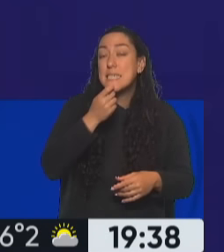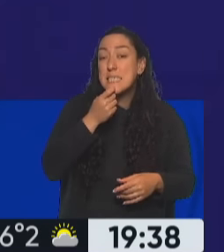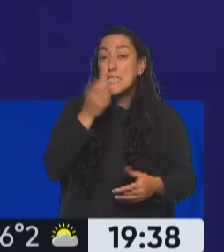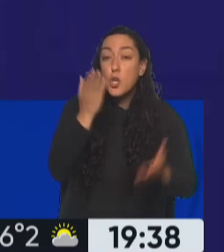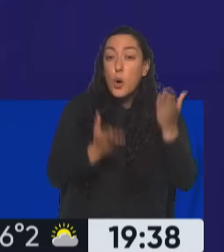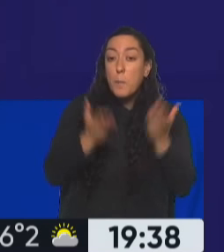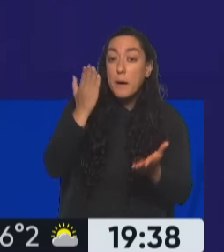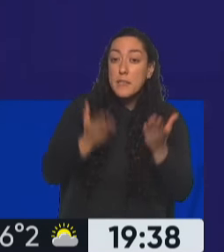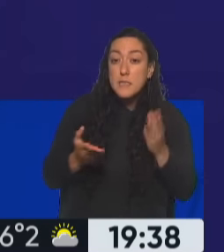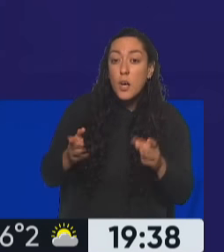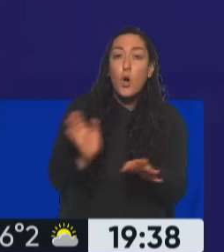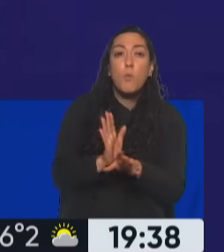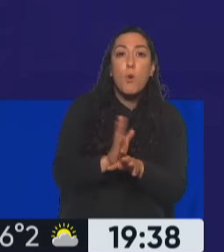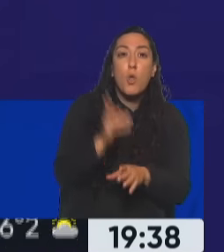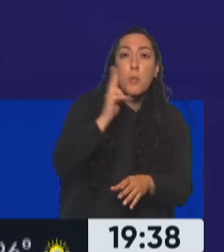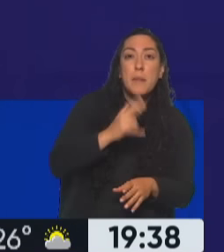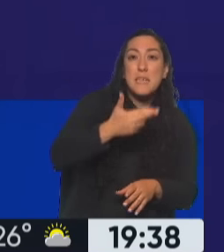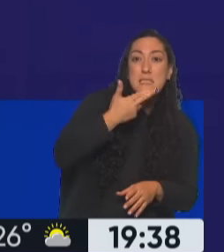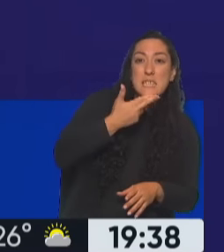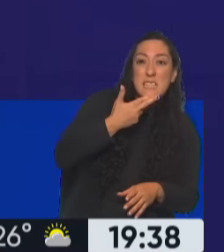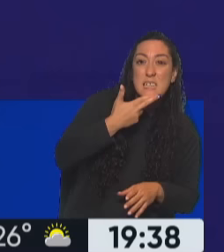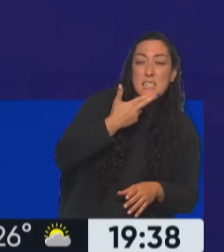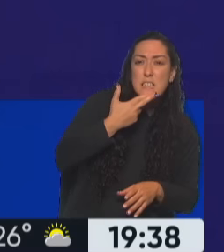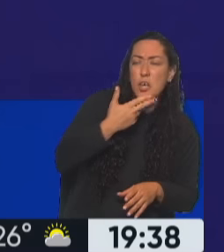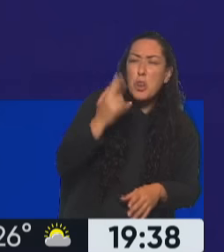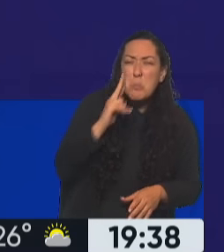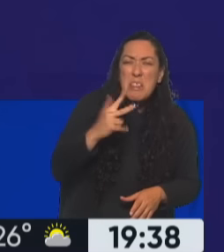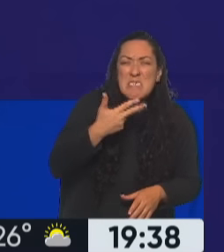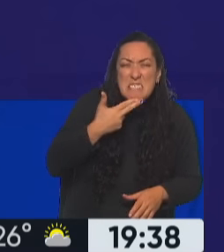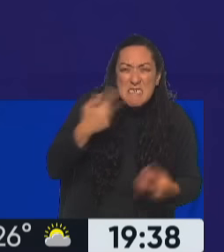esto es como el 2017. ¿Qué parte es como el 2017?